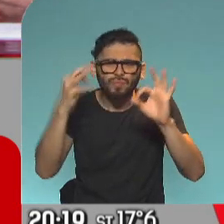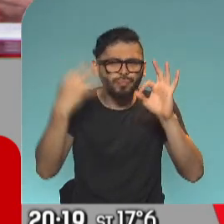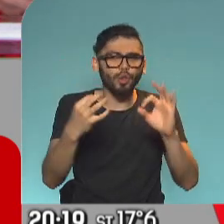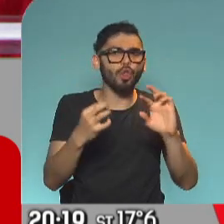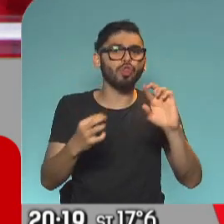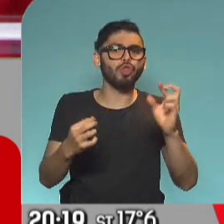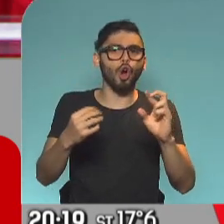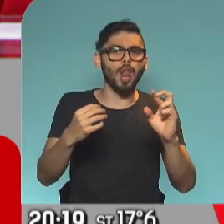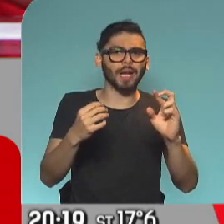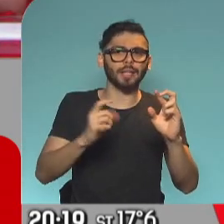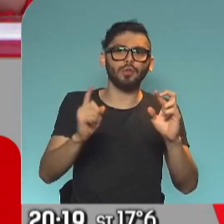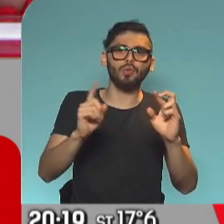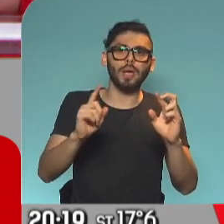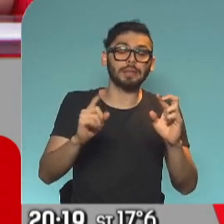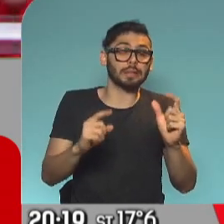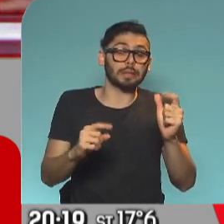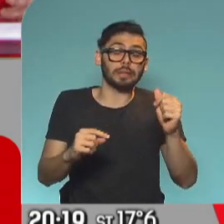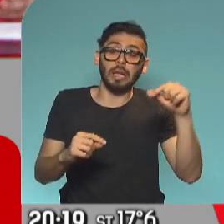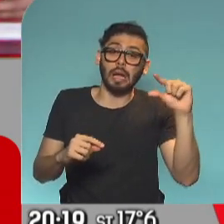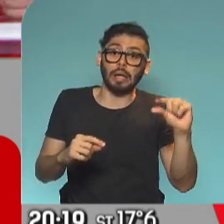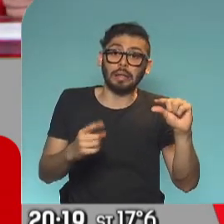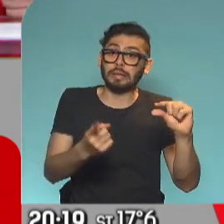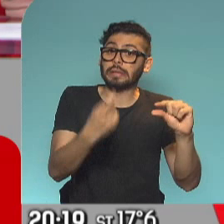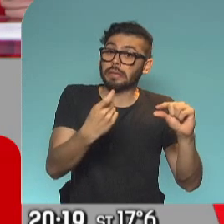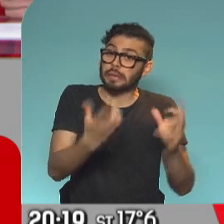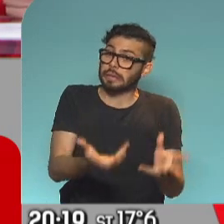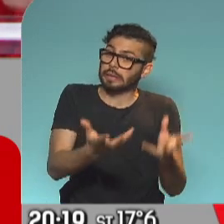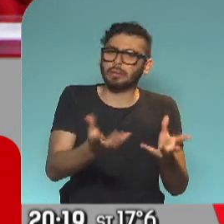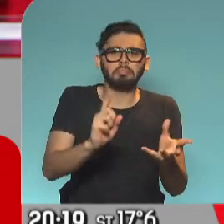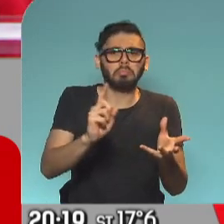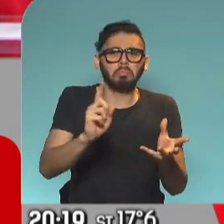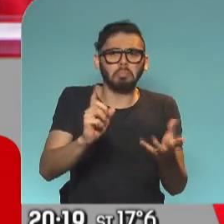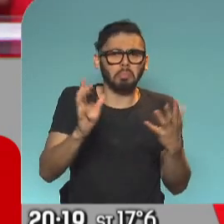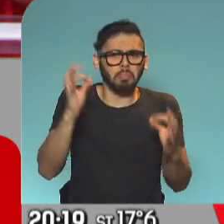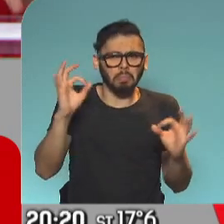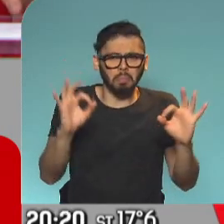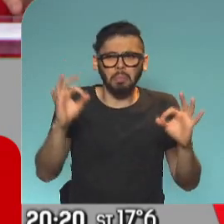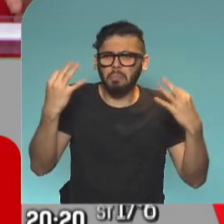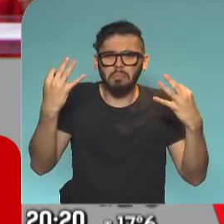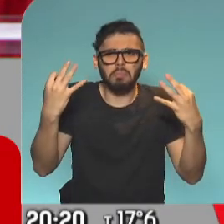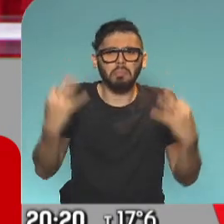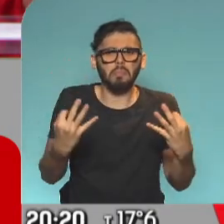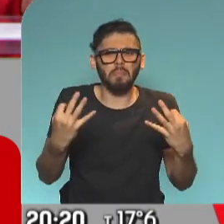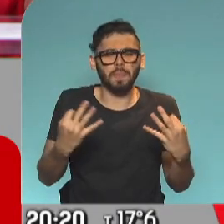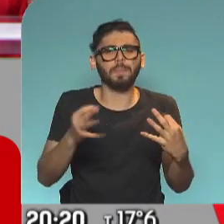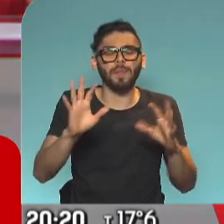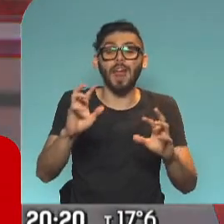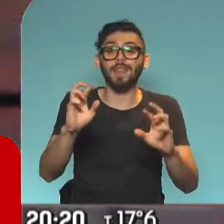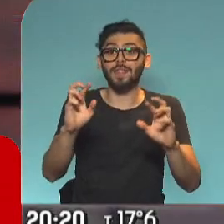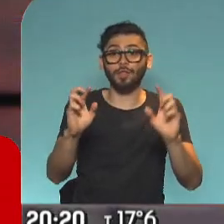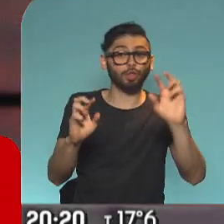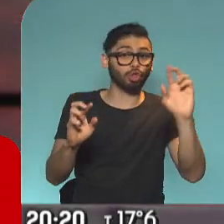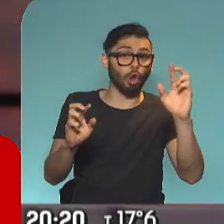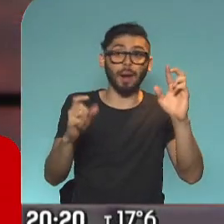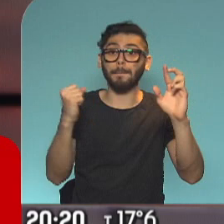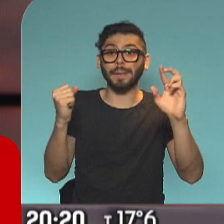dólar barato que se necesita aumentar. Por eso es que no se piensa devaluar. Por supuesto que esta brecha cambiaria es muy grande,